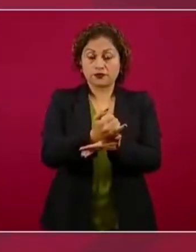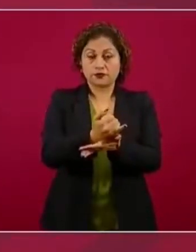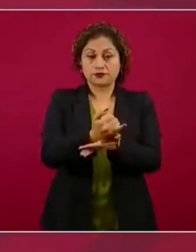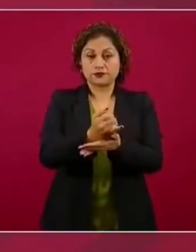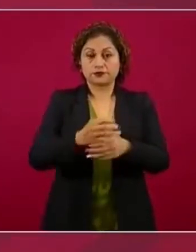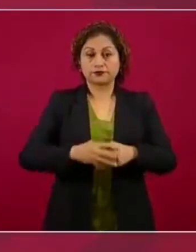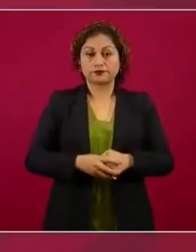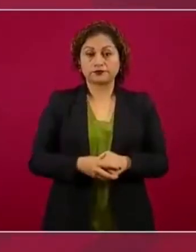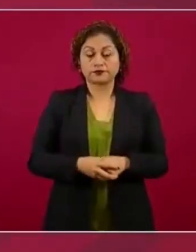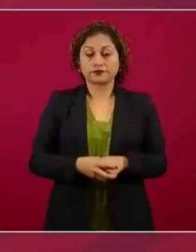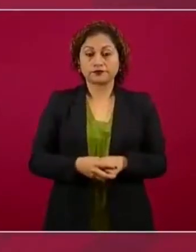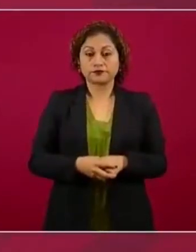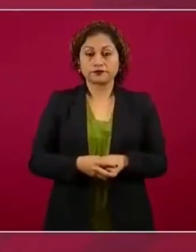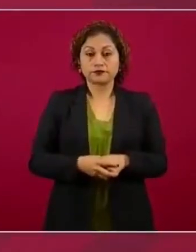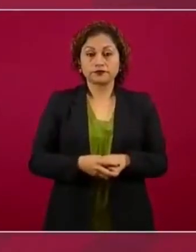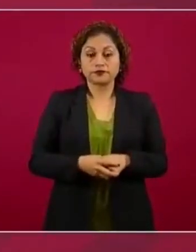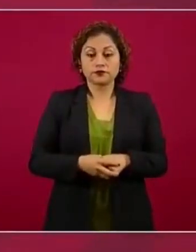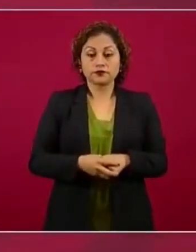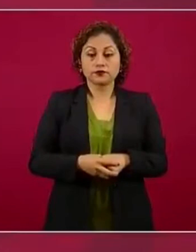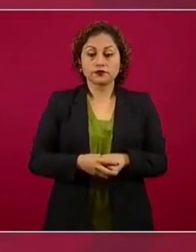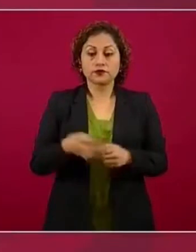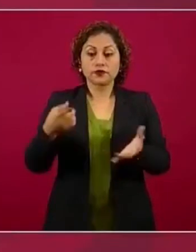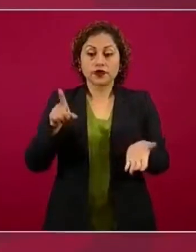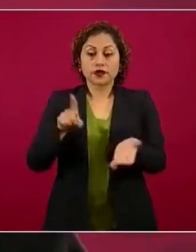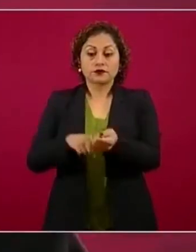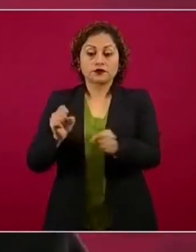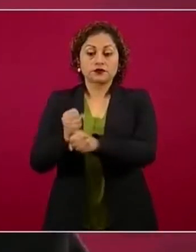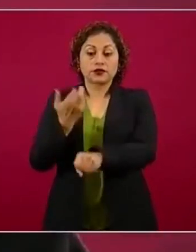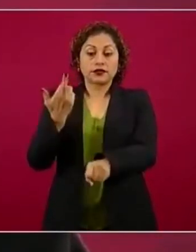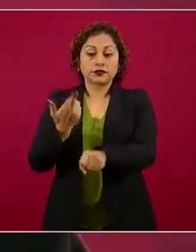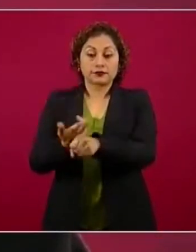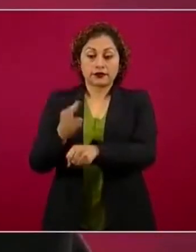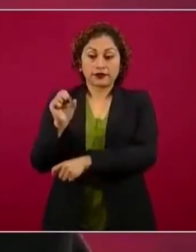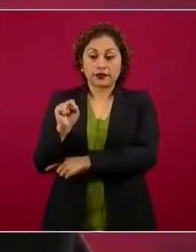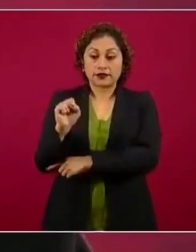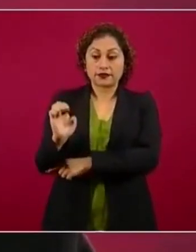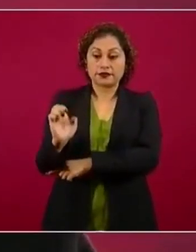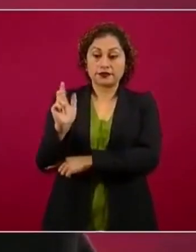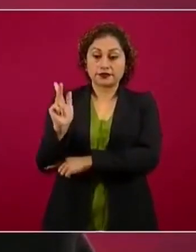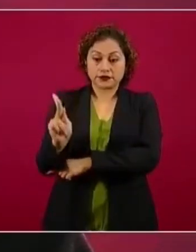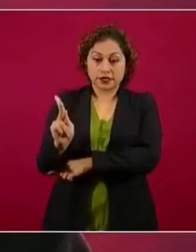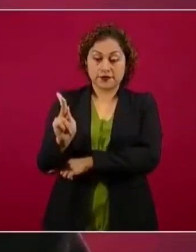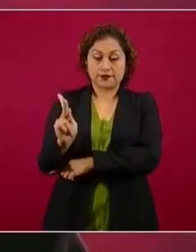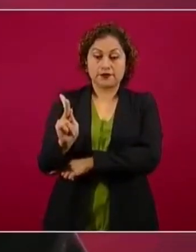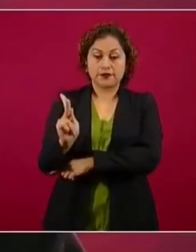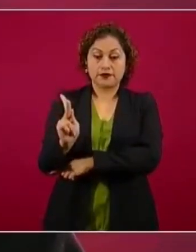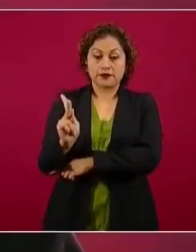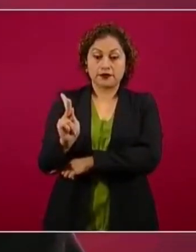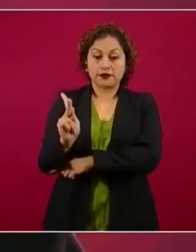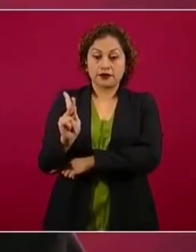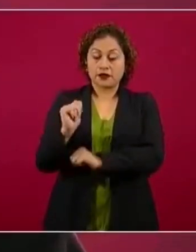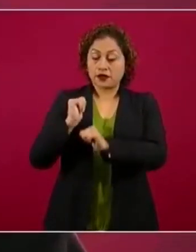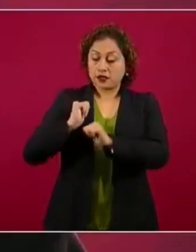para que en la Secretaría de Educación Pública se desempeñe